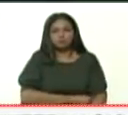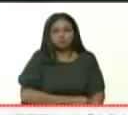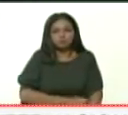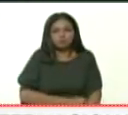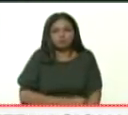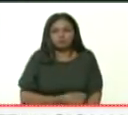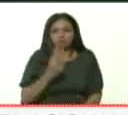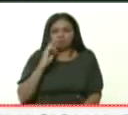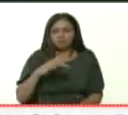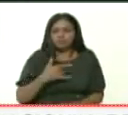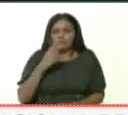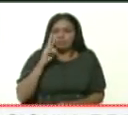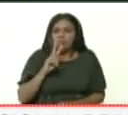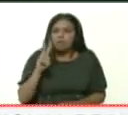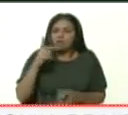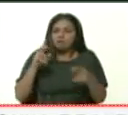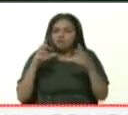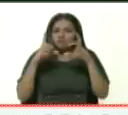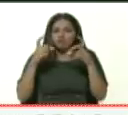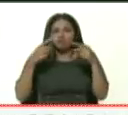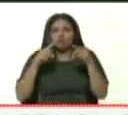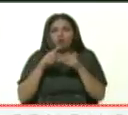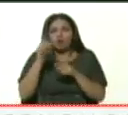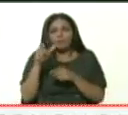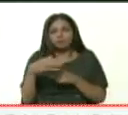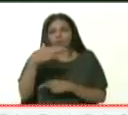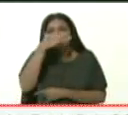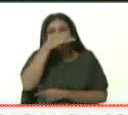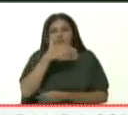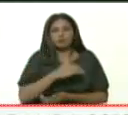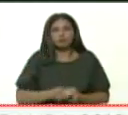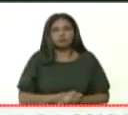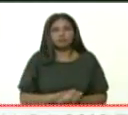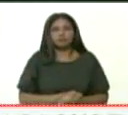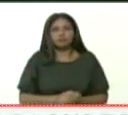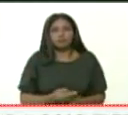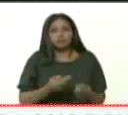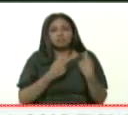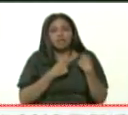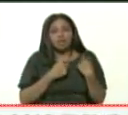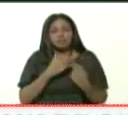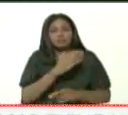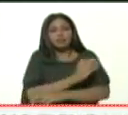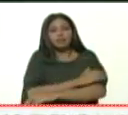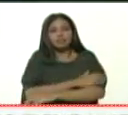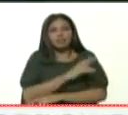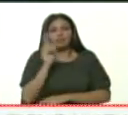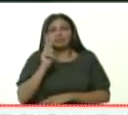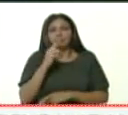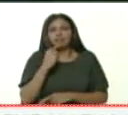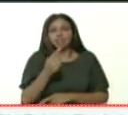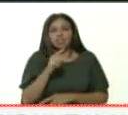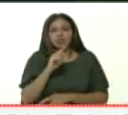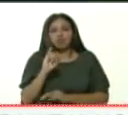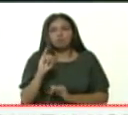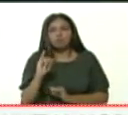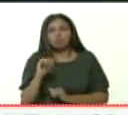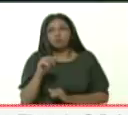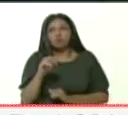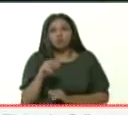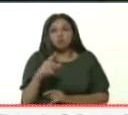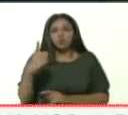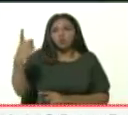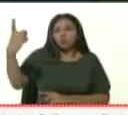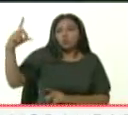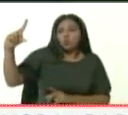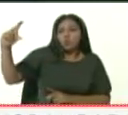Juan Guaidó con los paramilitares. Y los representantes de la derecha venezolana dijeron que un selfie se lo